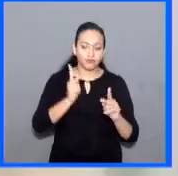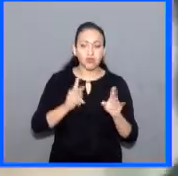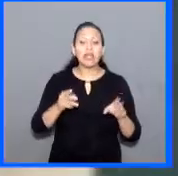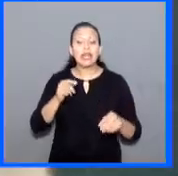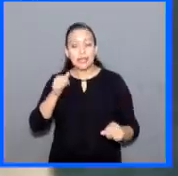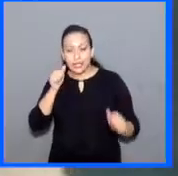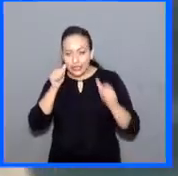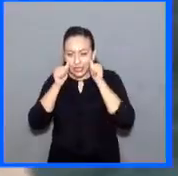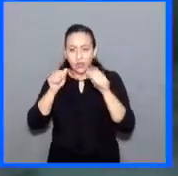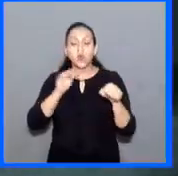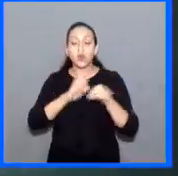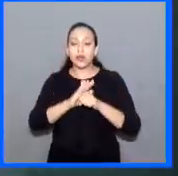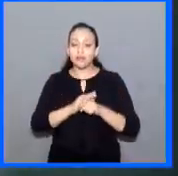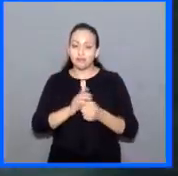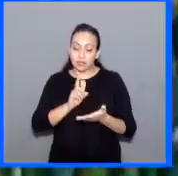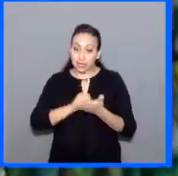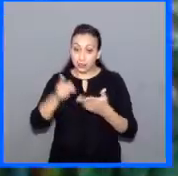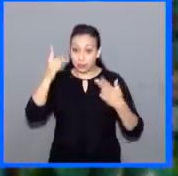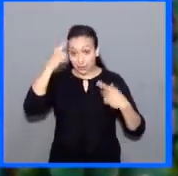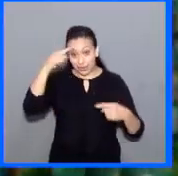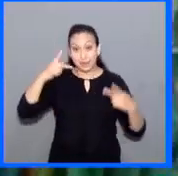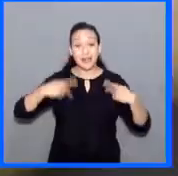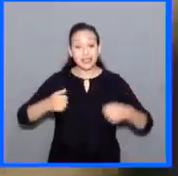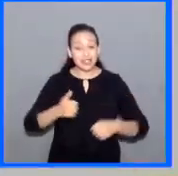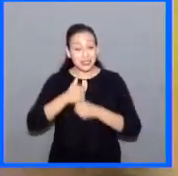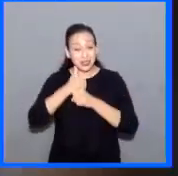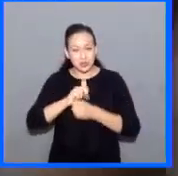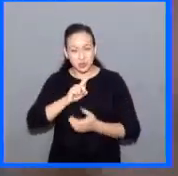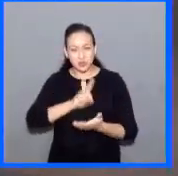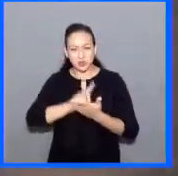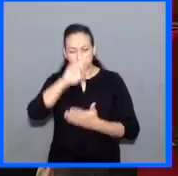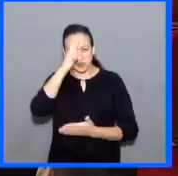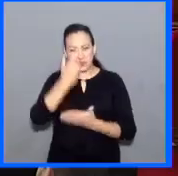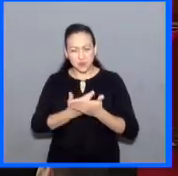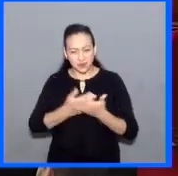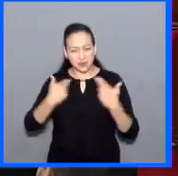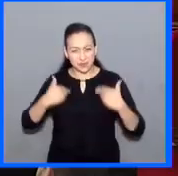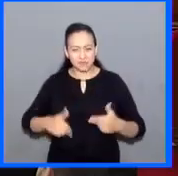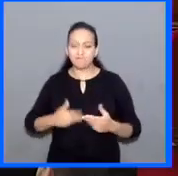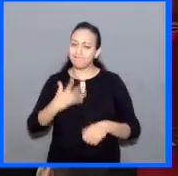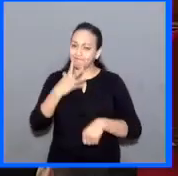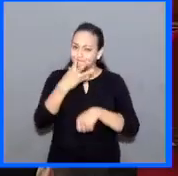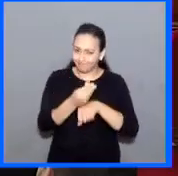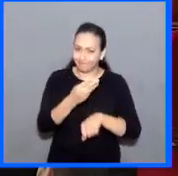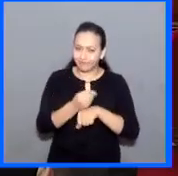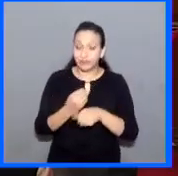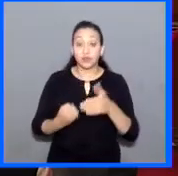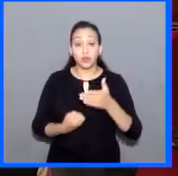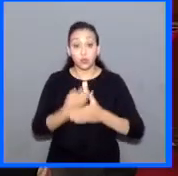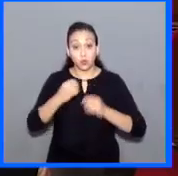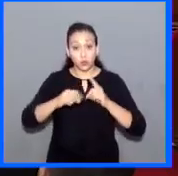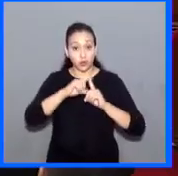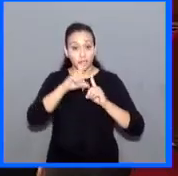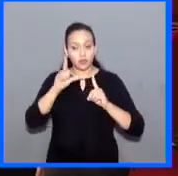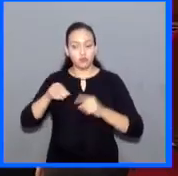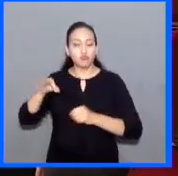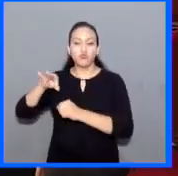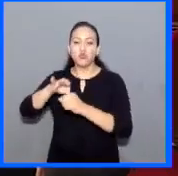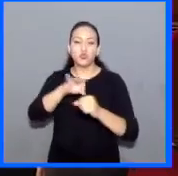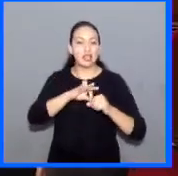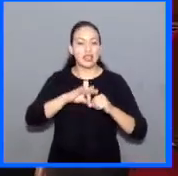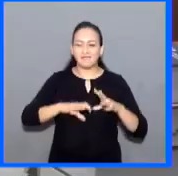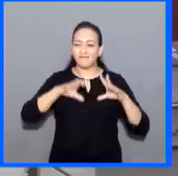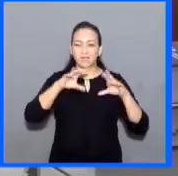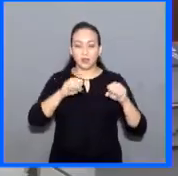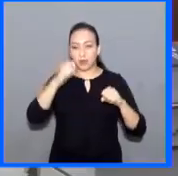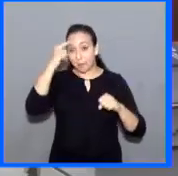reparación integral del daño a víctimas del delito y de violaciones de derechos humanos. La nueva Corte no alcanzó los votos para expulsar del sistema